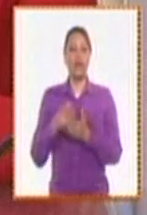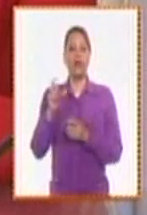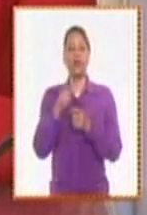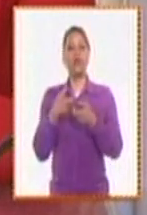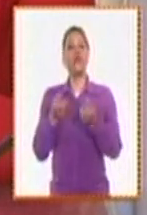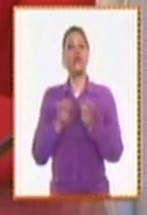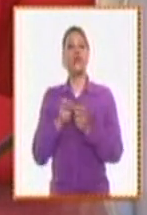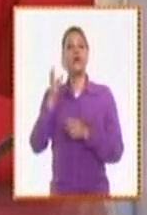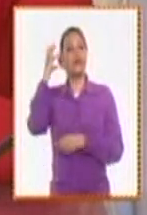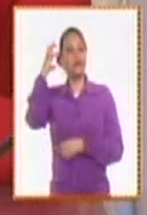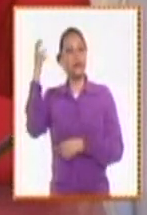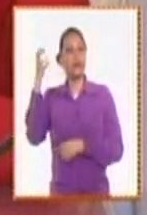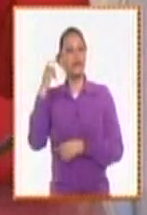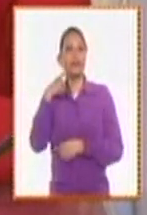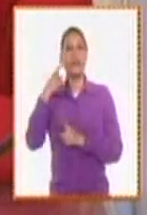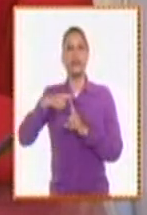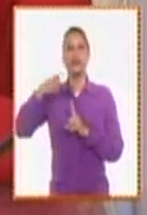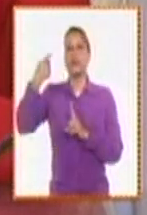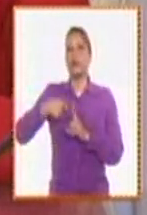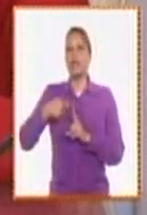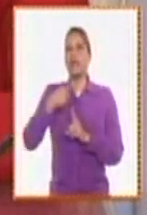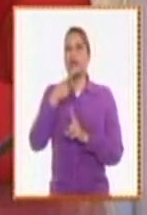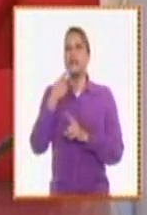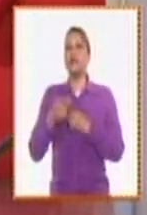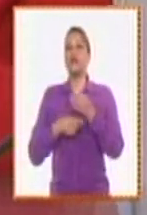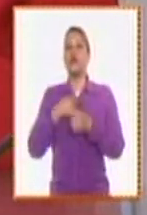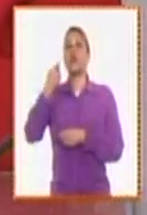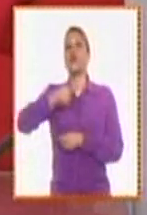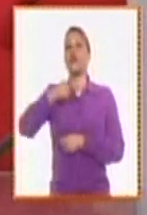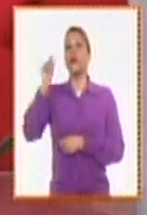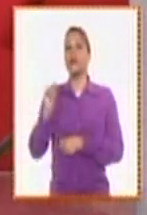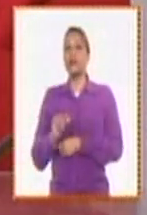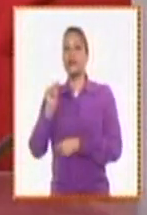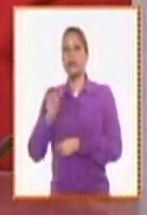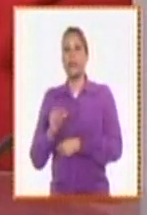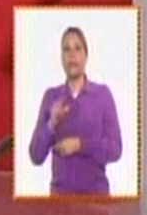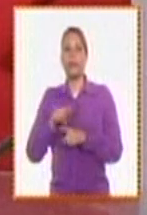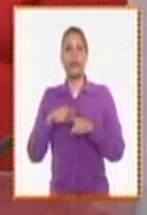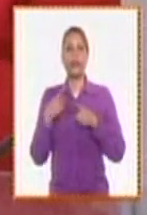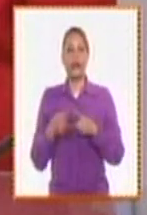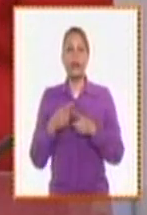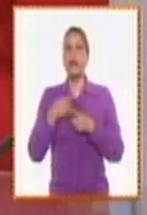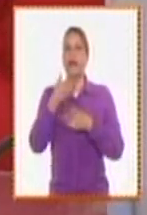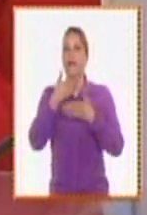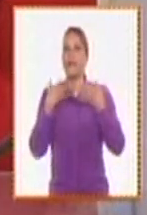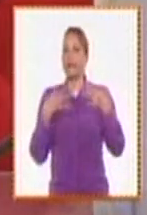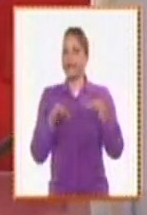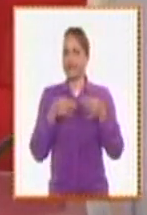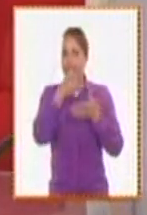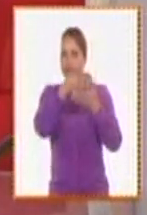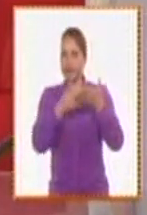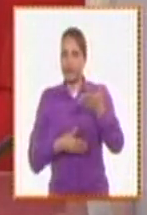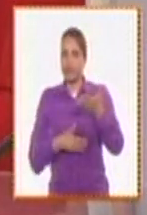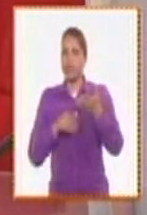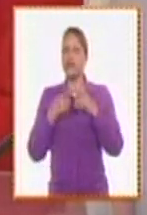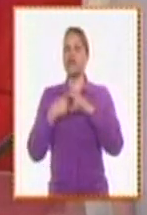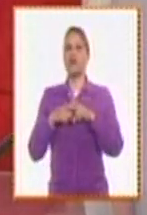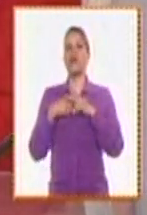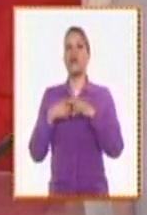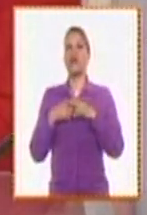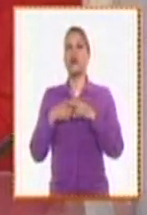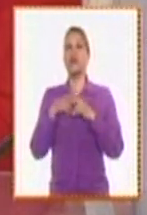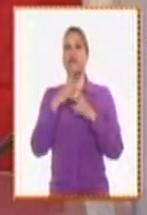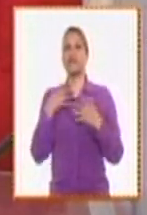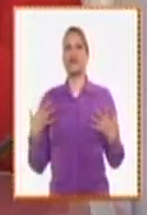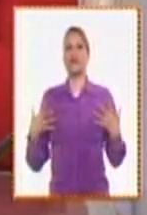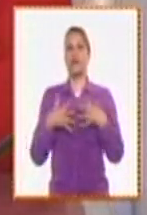Popular dispuso la especialización de los jueces para la tramitación y la solución de estos delitos vinculados a